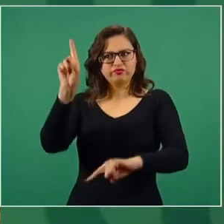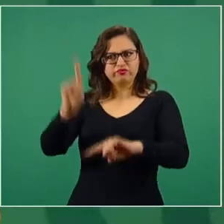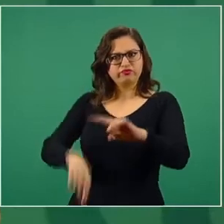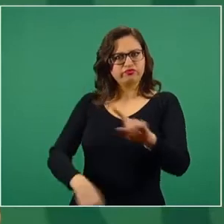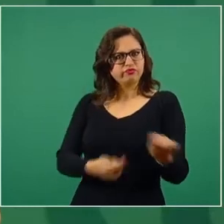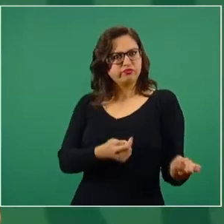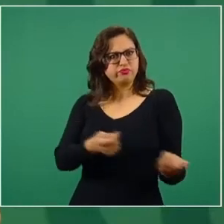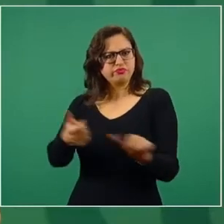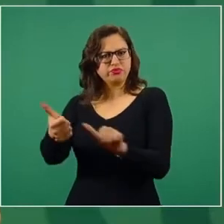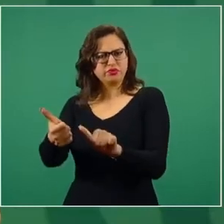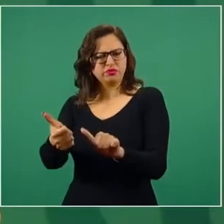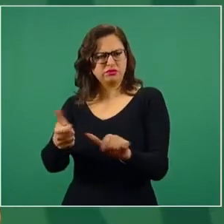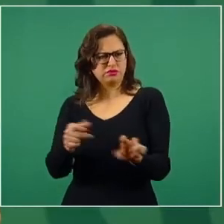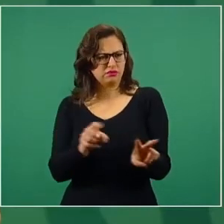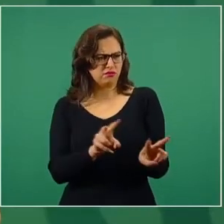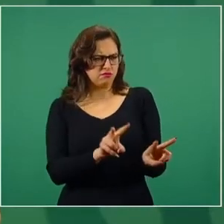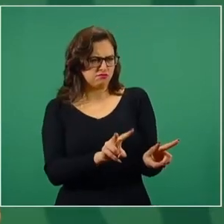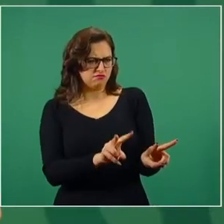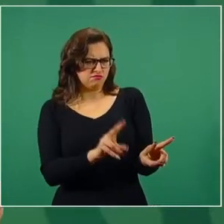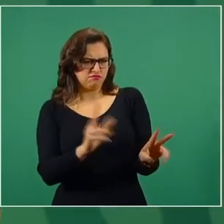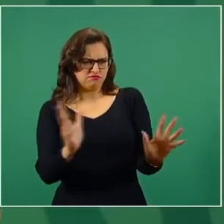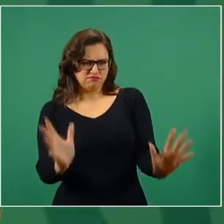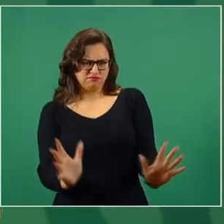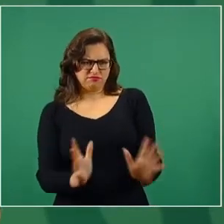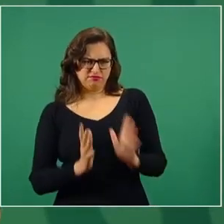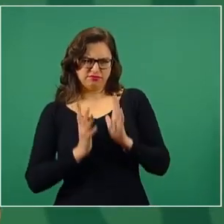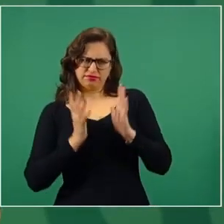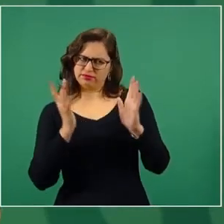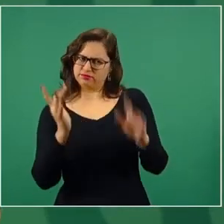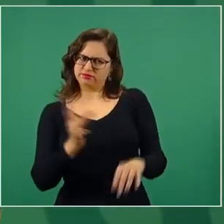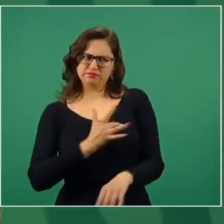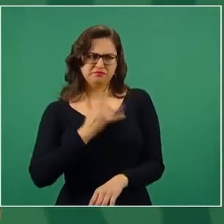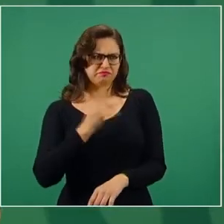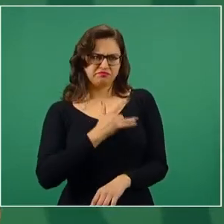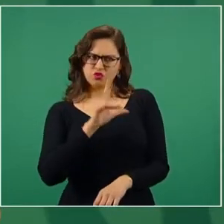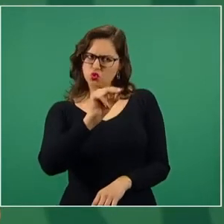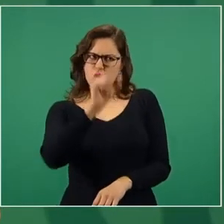que lo detienen aquí en Palacio,